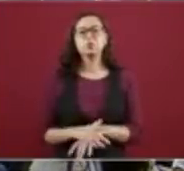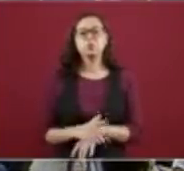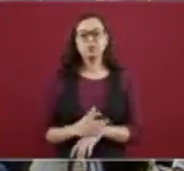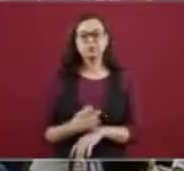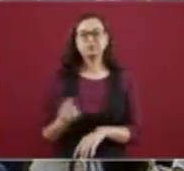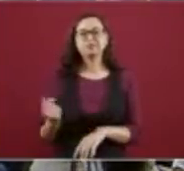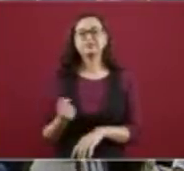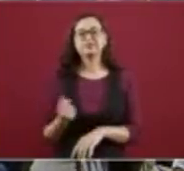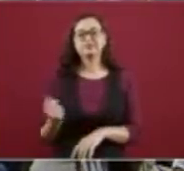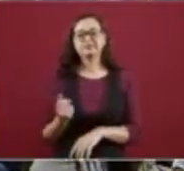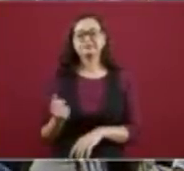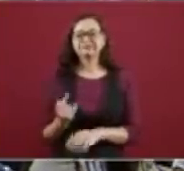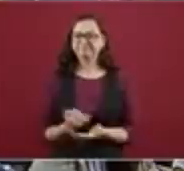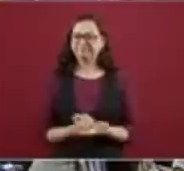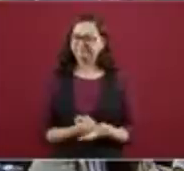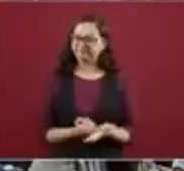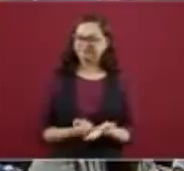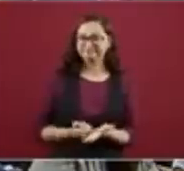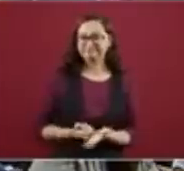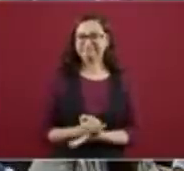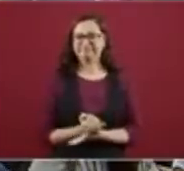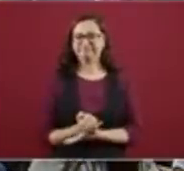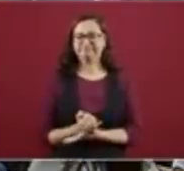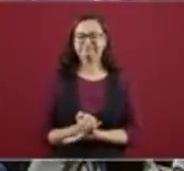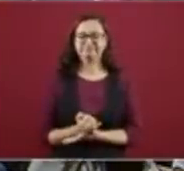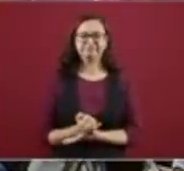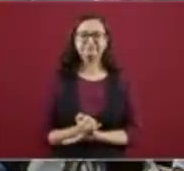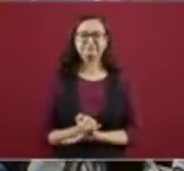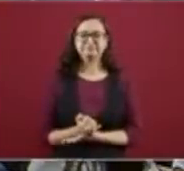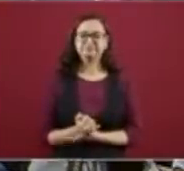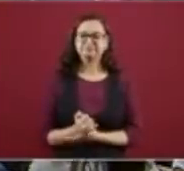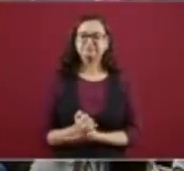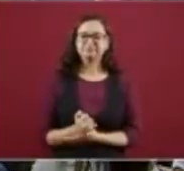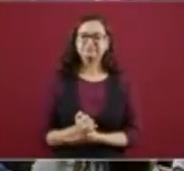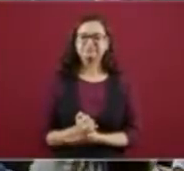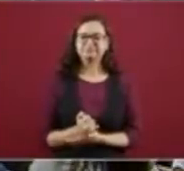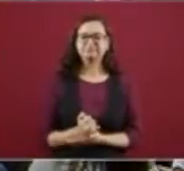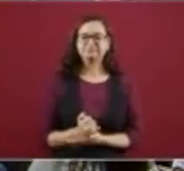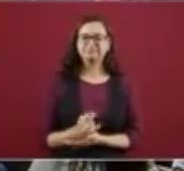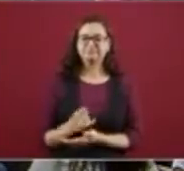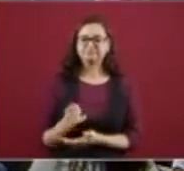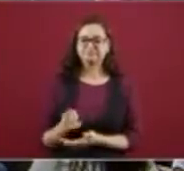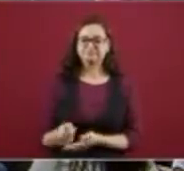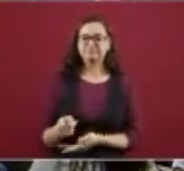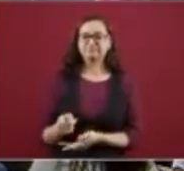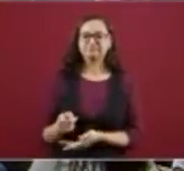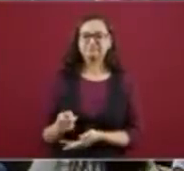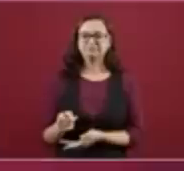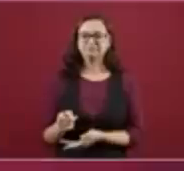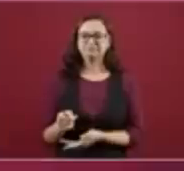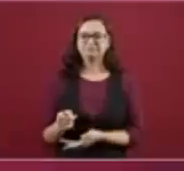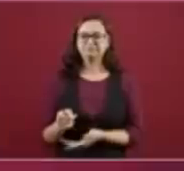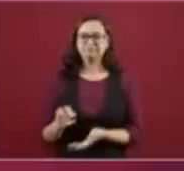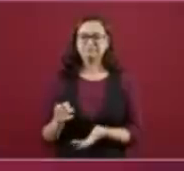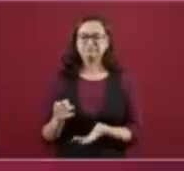financiar, seguir con el programa de traslado de las plantas